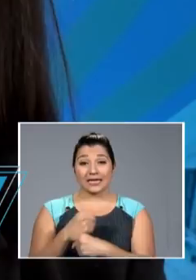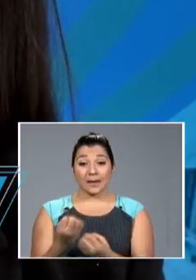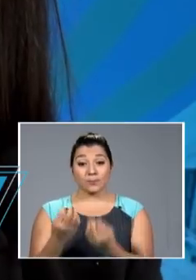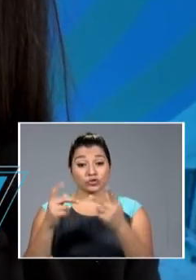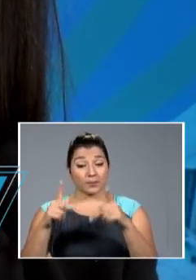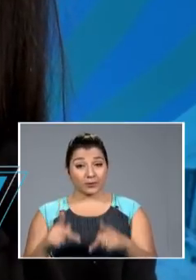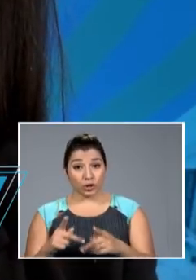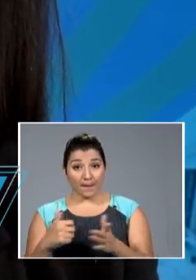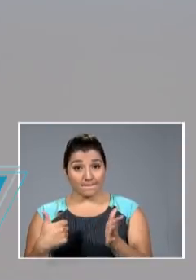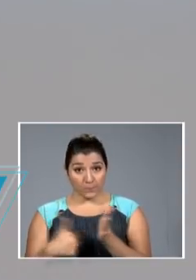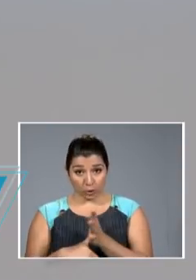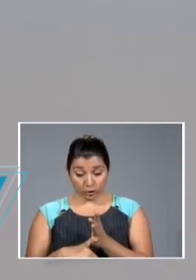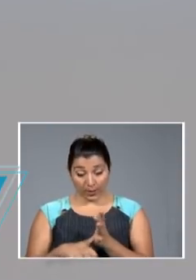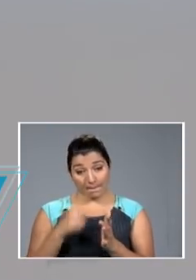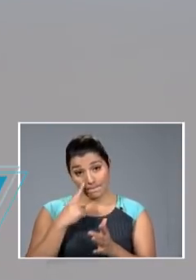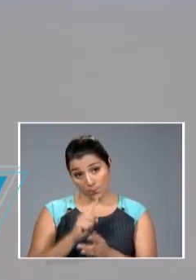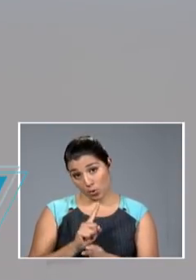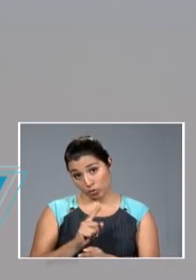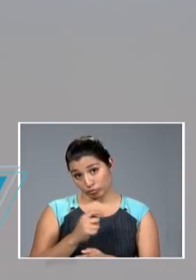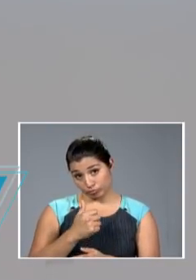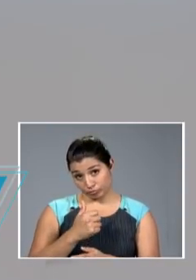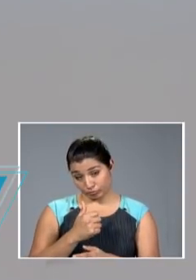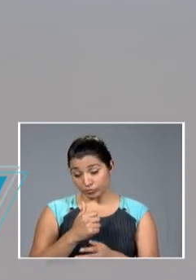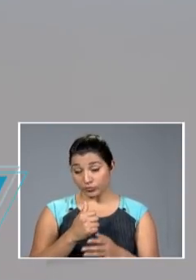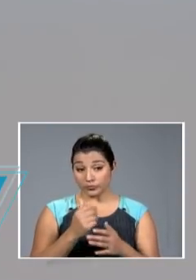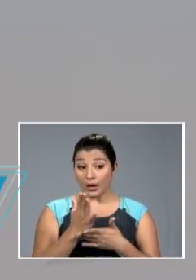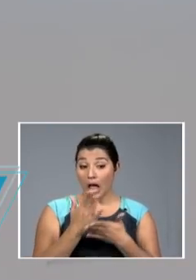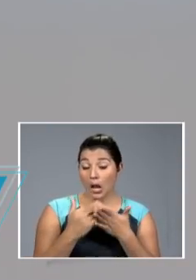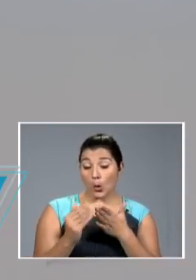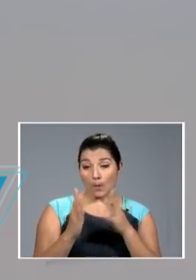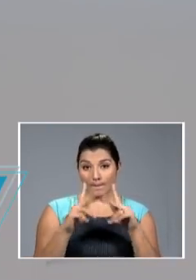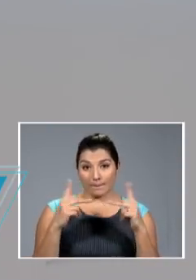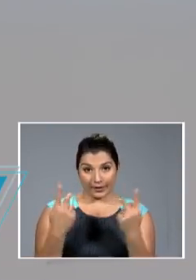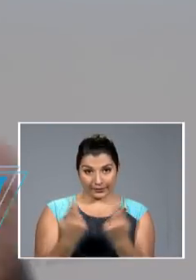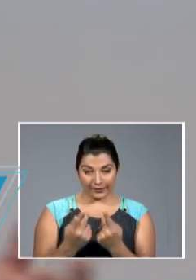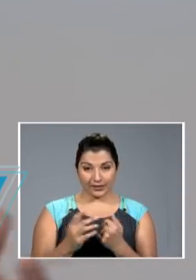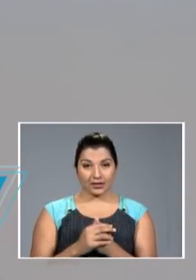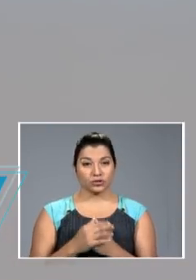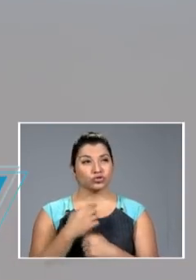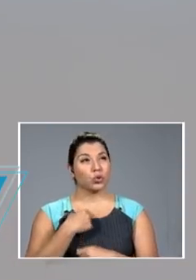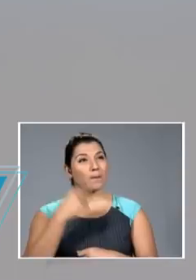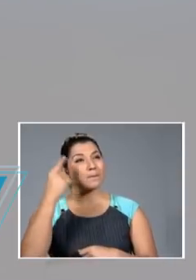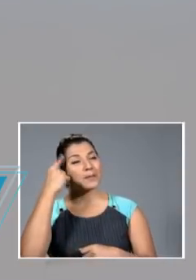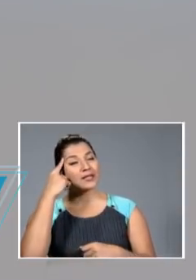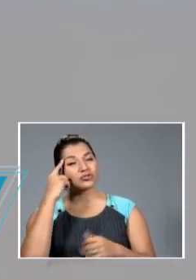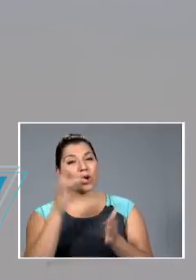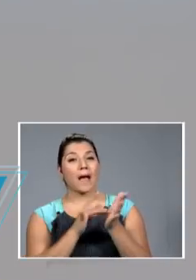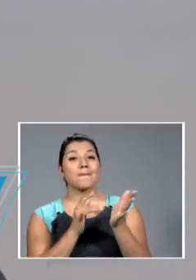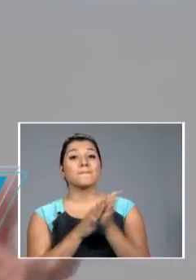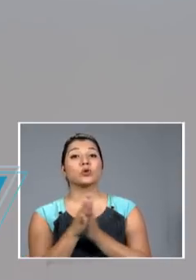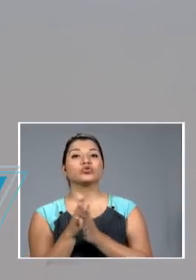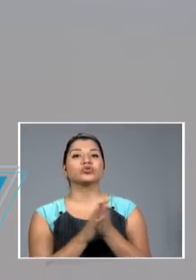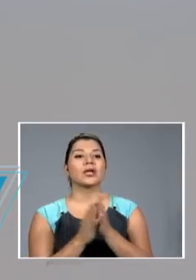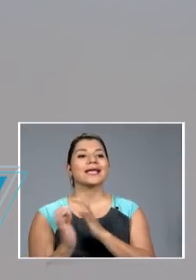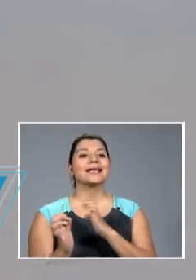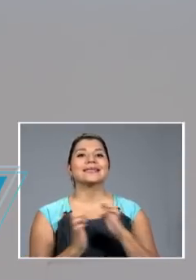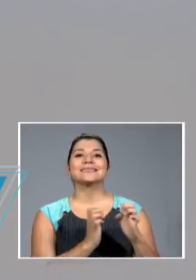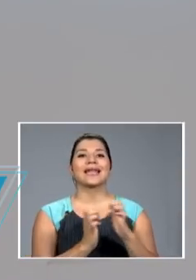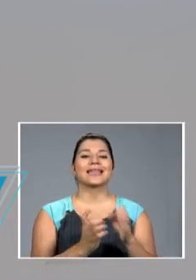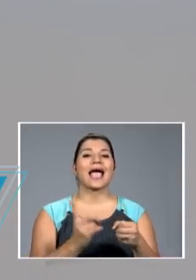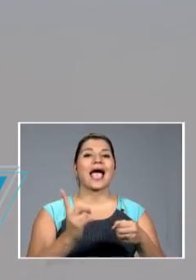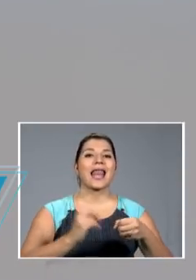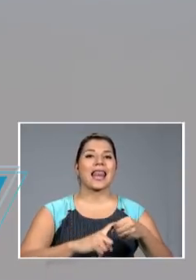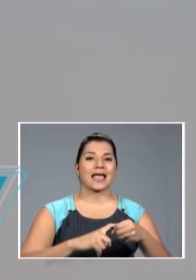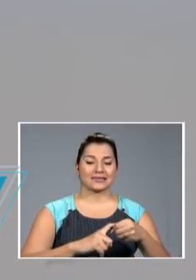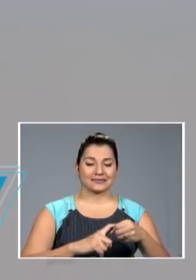quién. Sí, yo creo que utilizar una estrategia de alianzas con los dirigentes políticos y